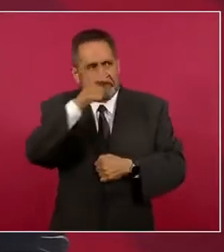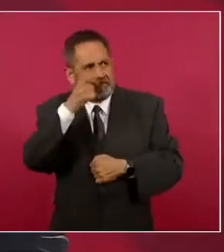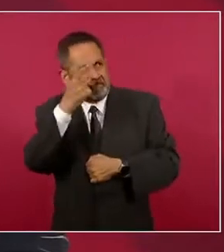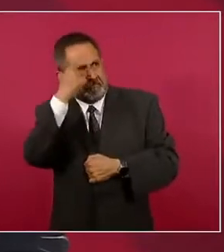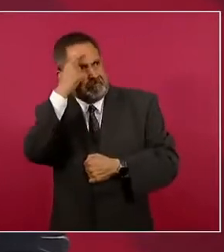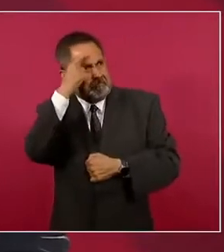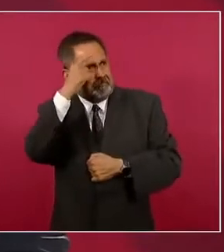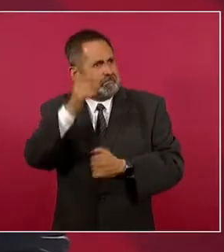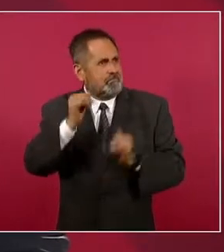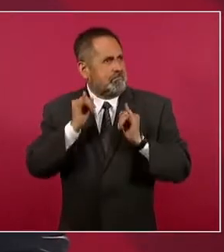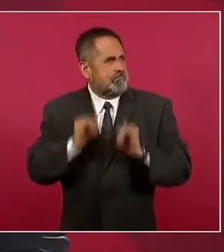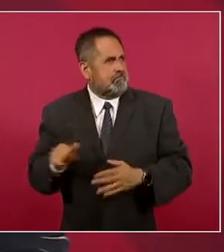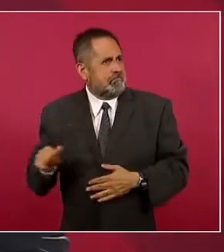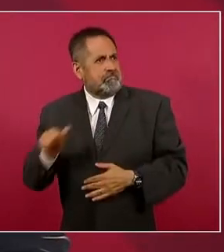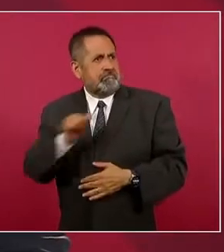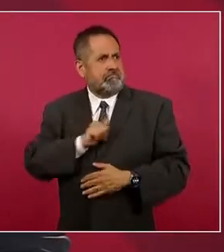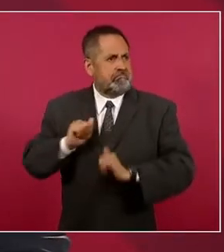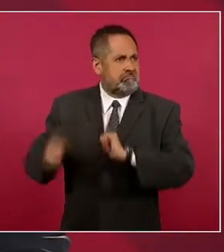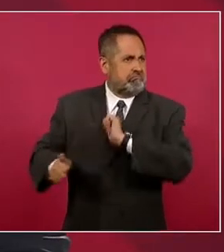individualista,